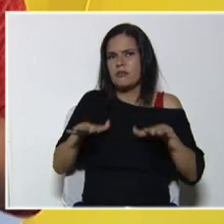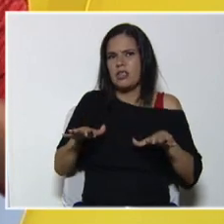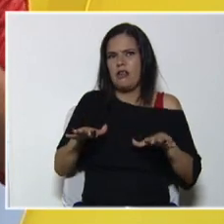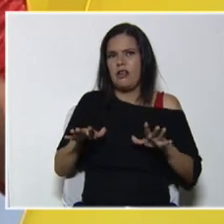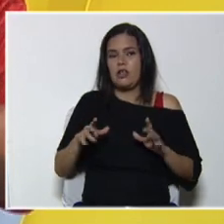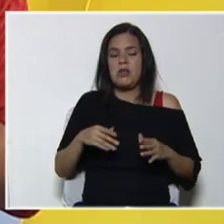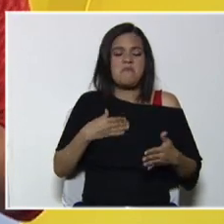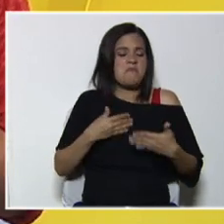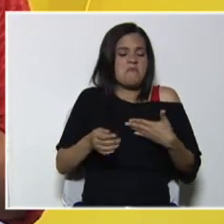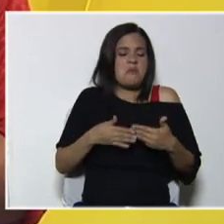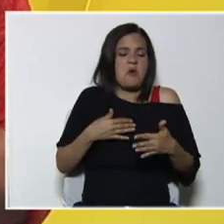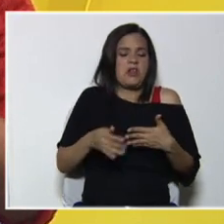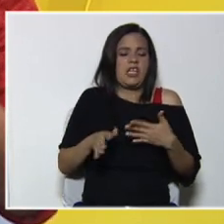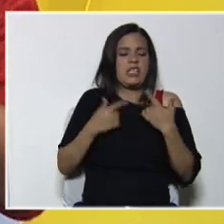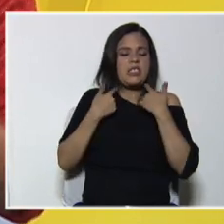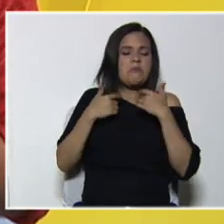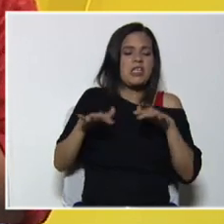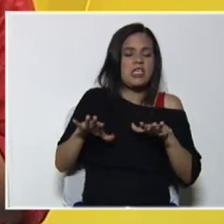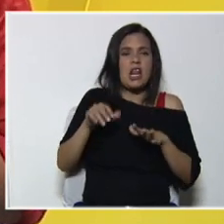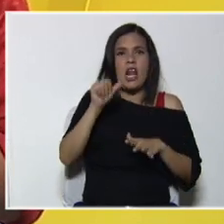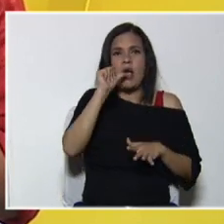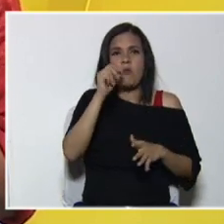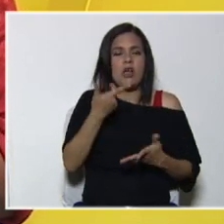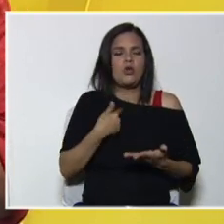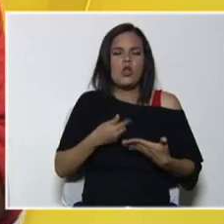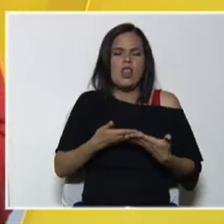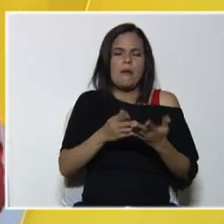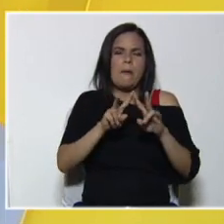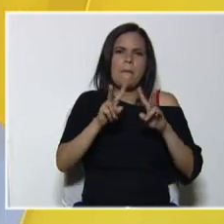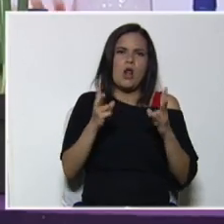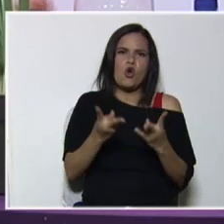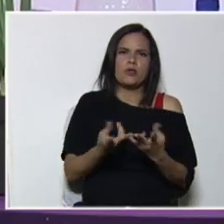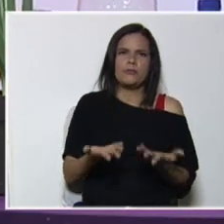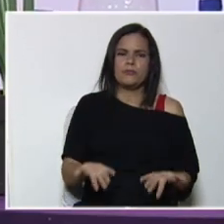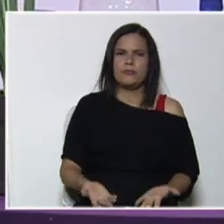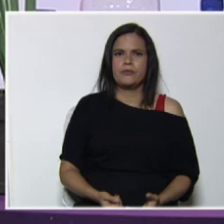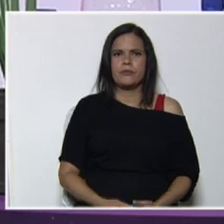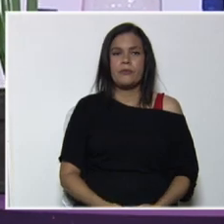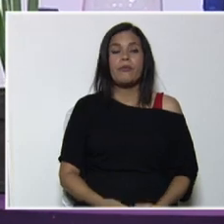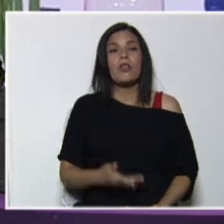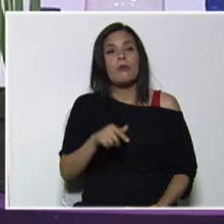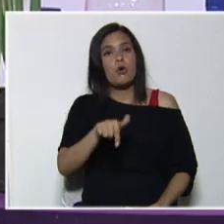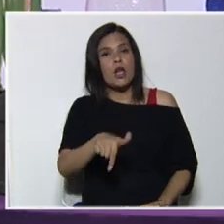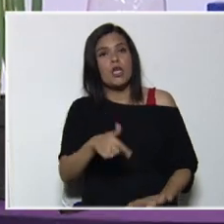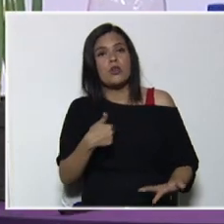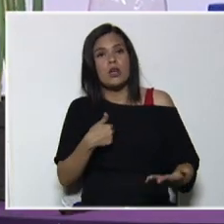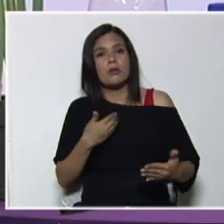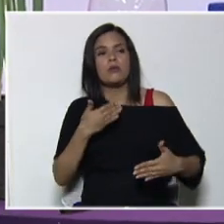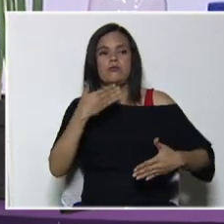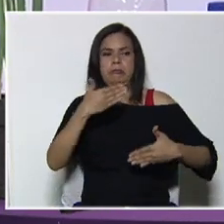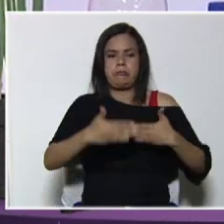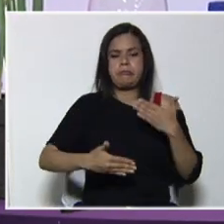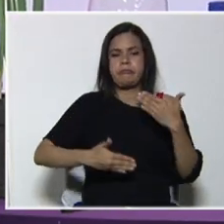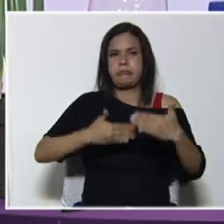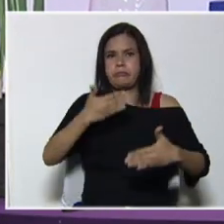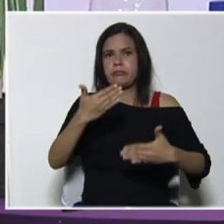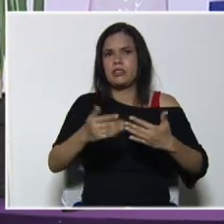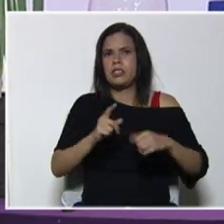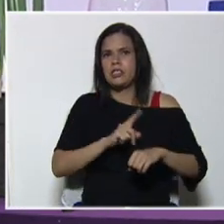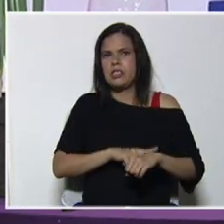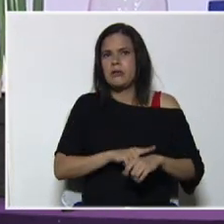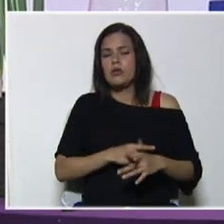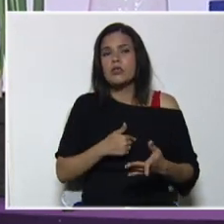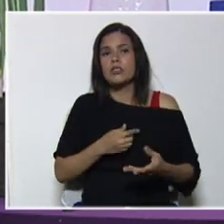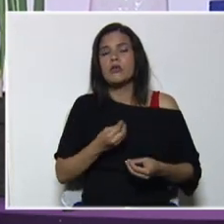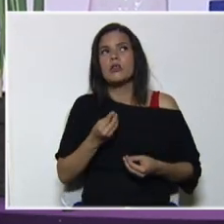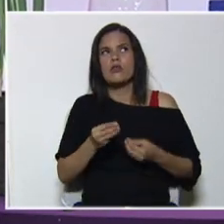así como sin darle ningún valor. Exactamente, es por ello que mediante transcurrir el tiempo se fueron